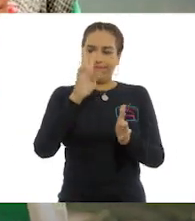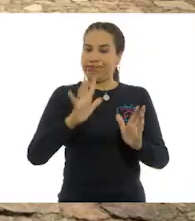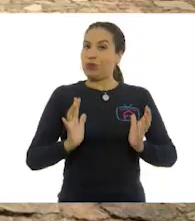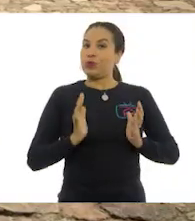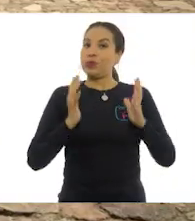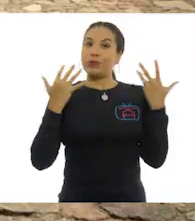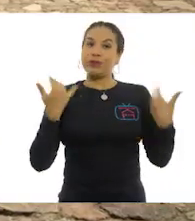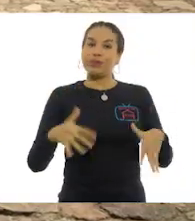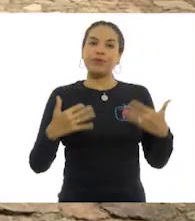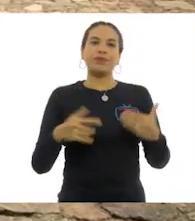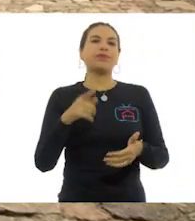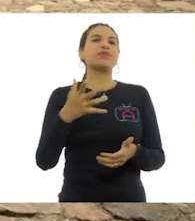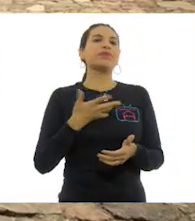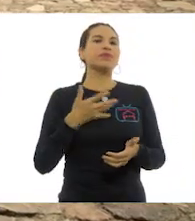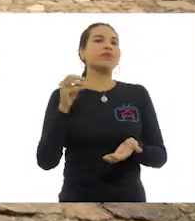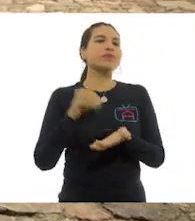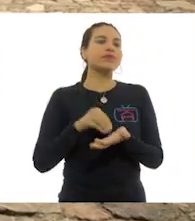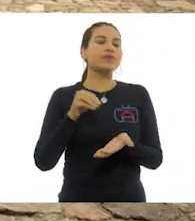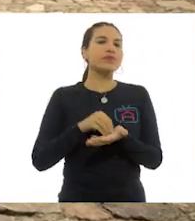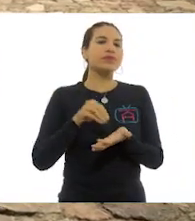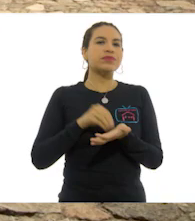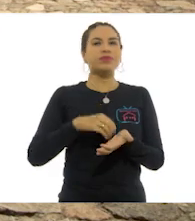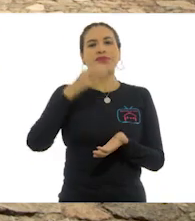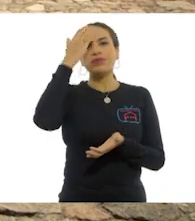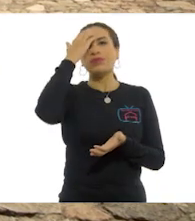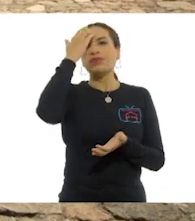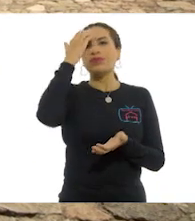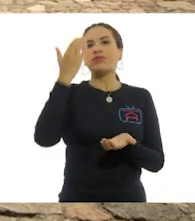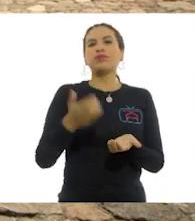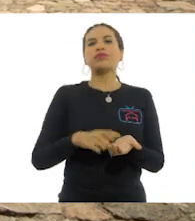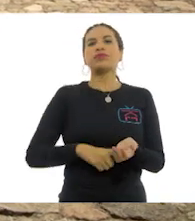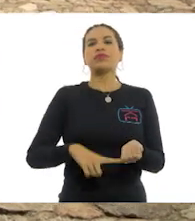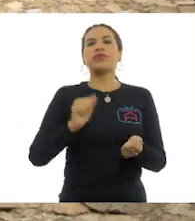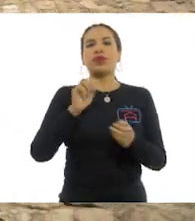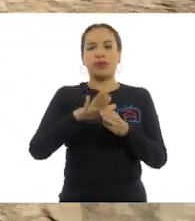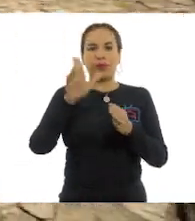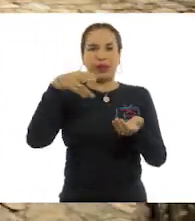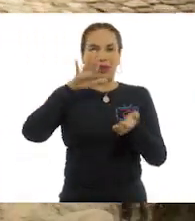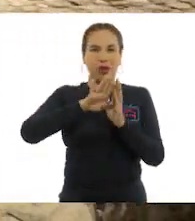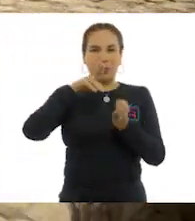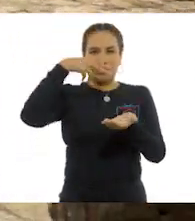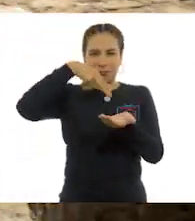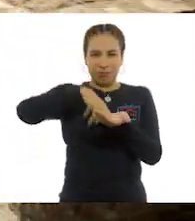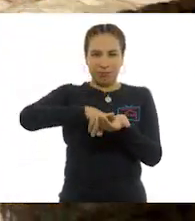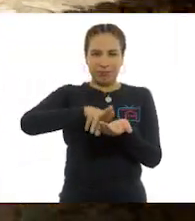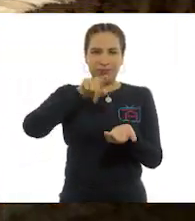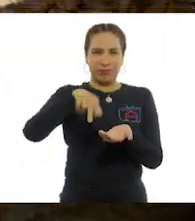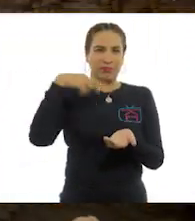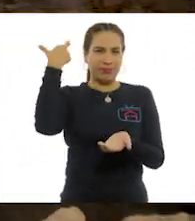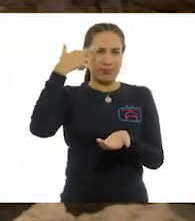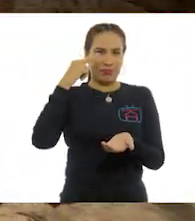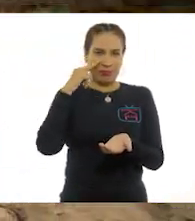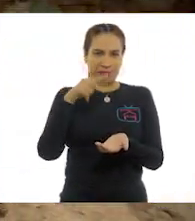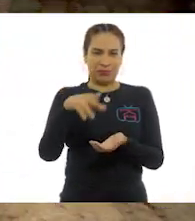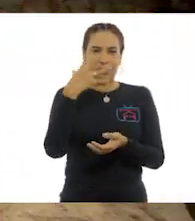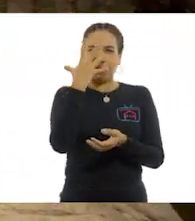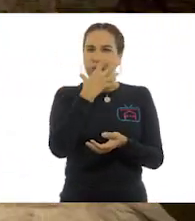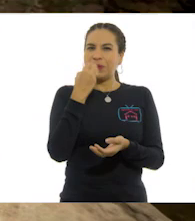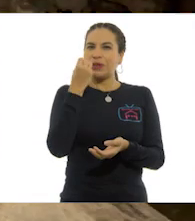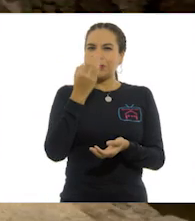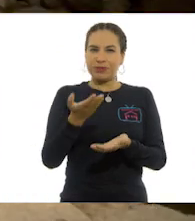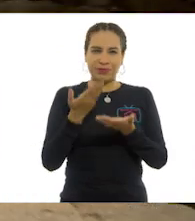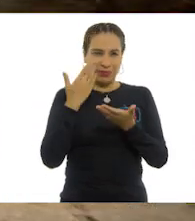impresionante. Aquí tenemos todavía la que se conoce como la Tina del Rey. Vean qué obra tan